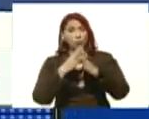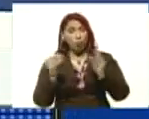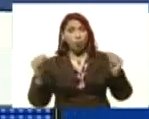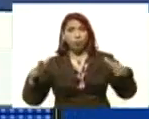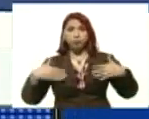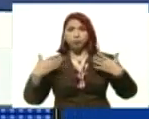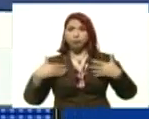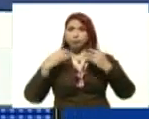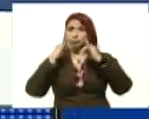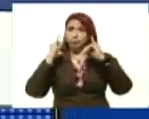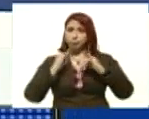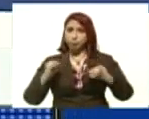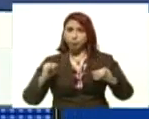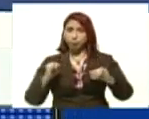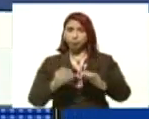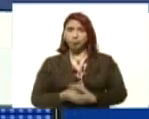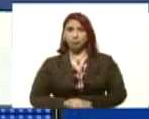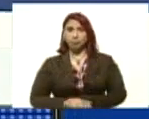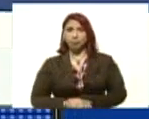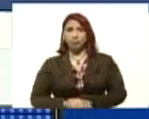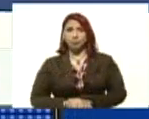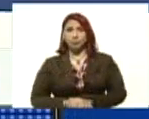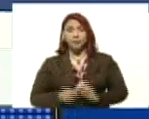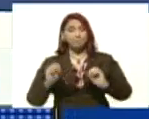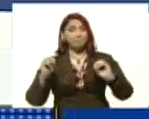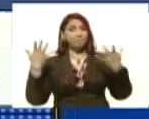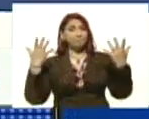felices y colorín colorado,